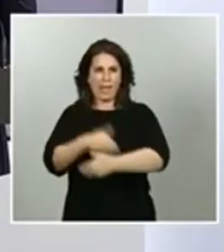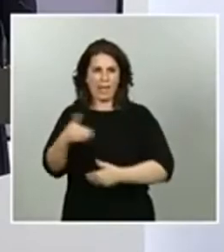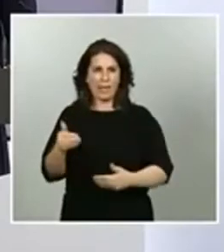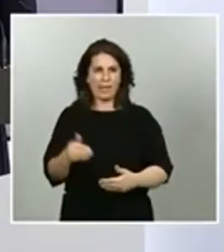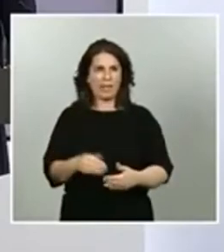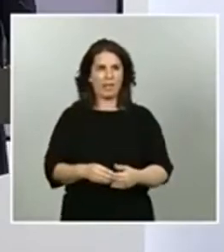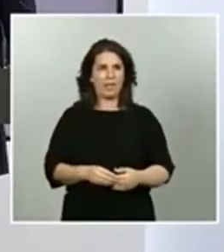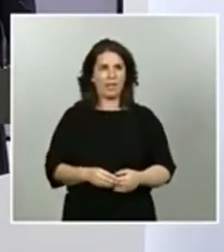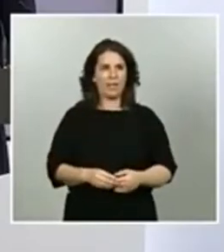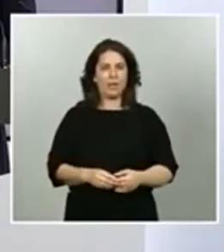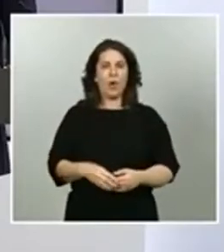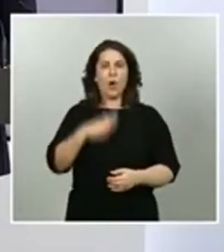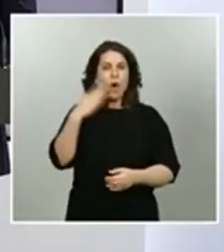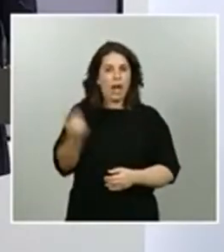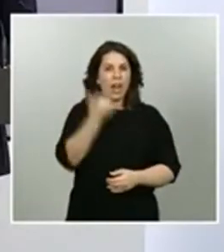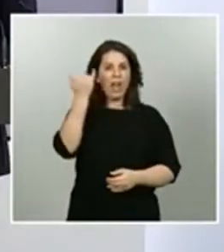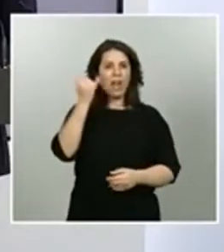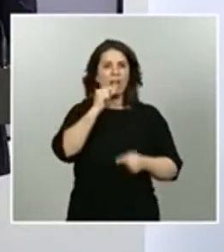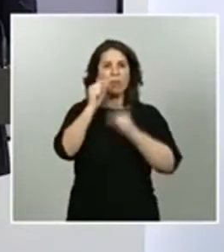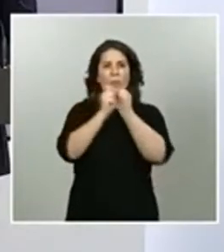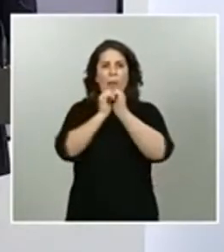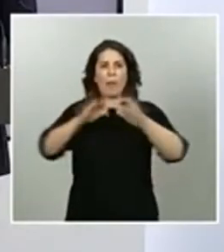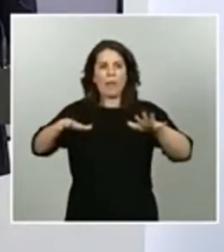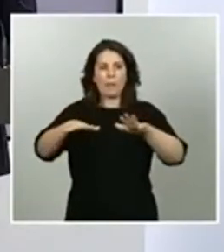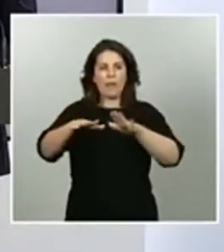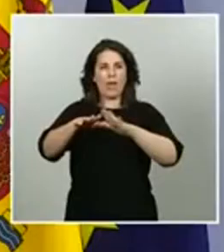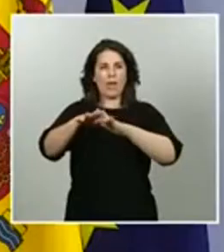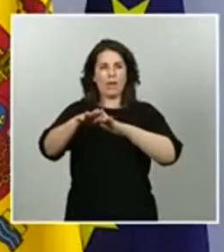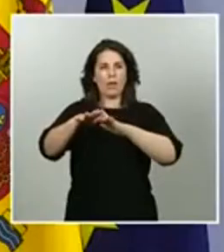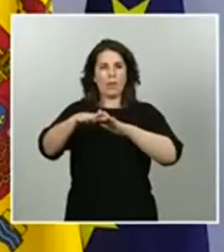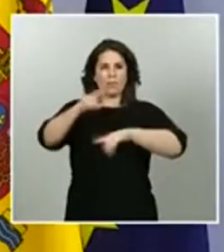remitido, la tengamos totalmente controlada.